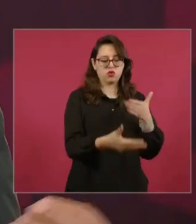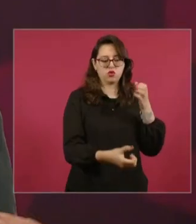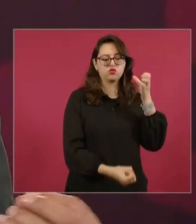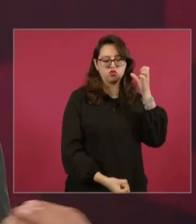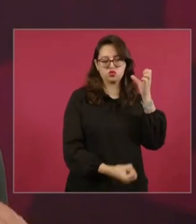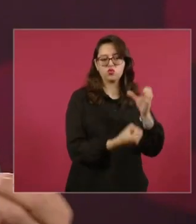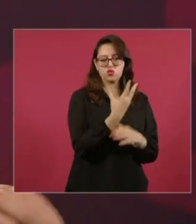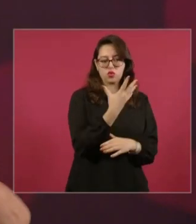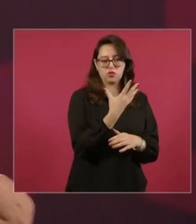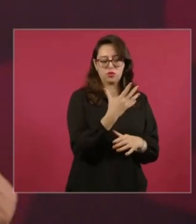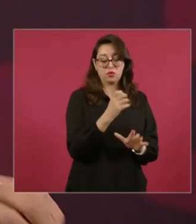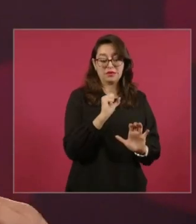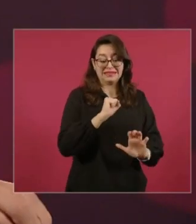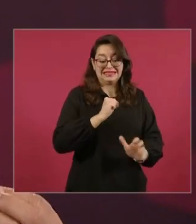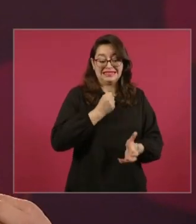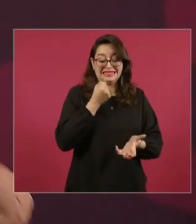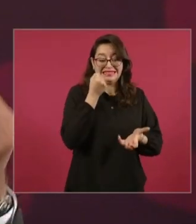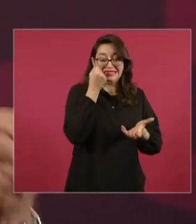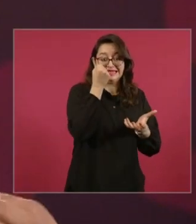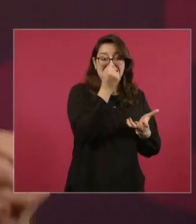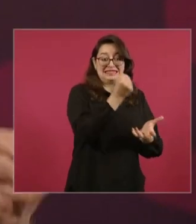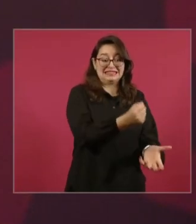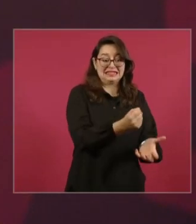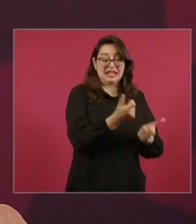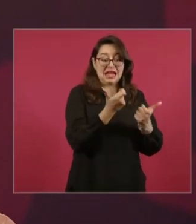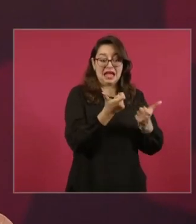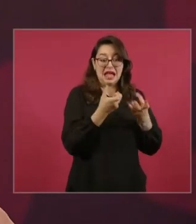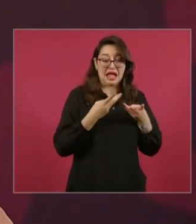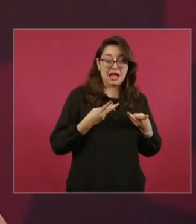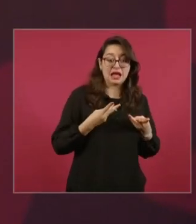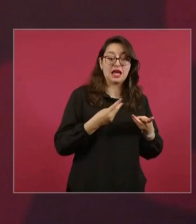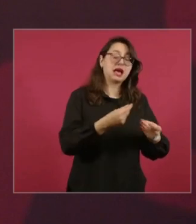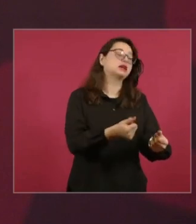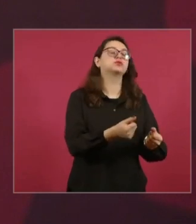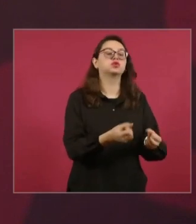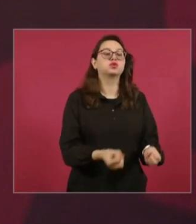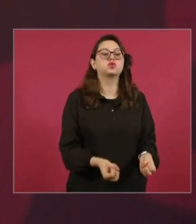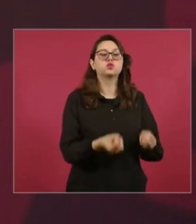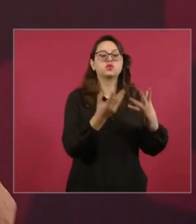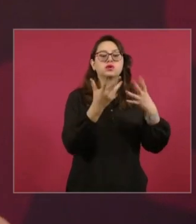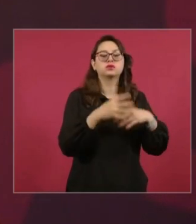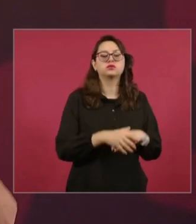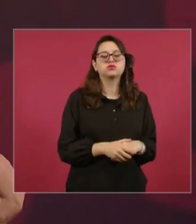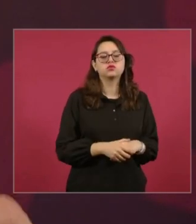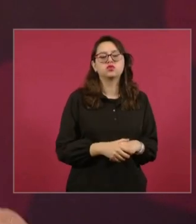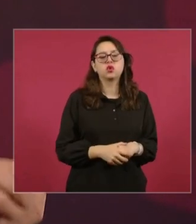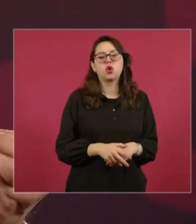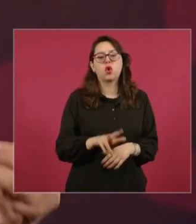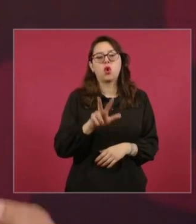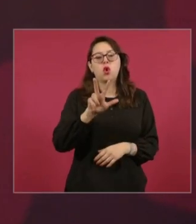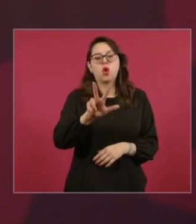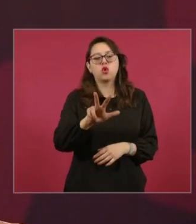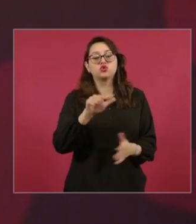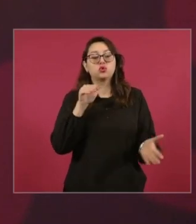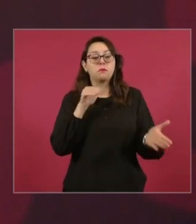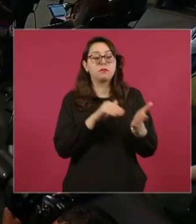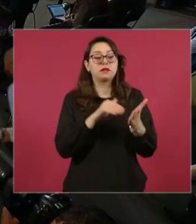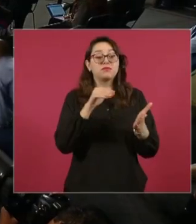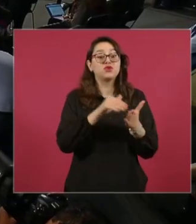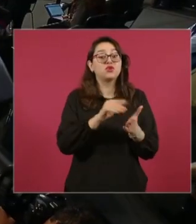Costó la reconfiguración de esas tres refinerías alrededor de